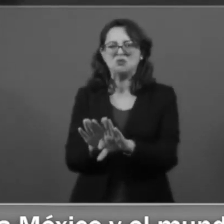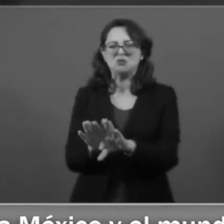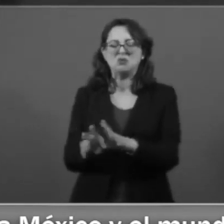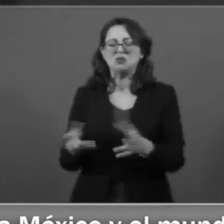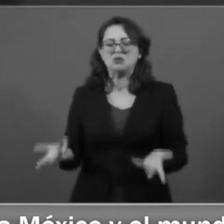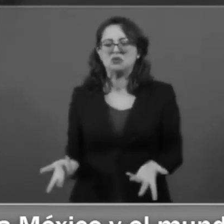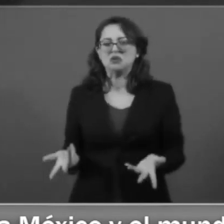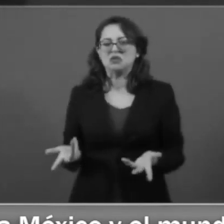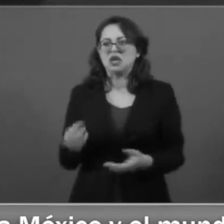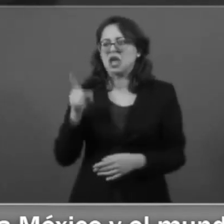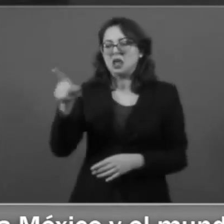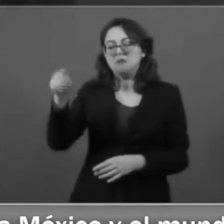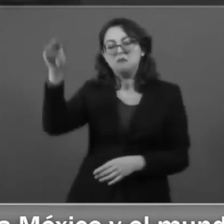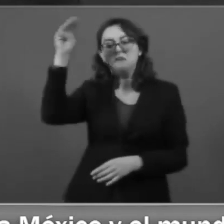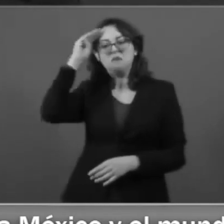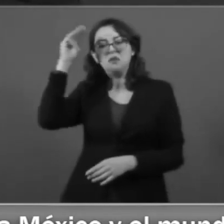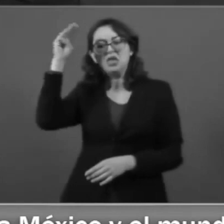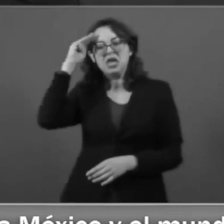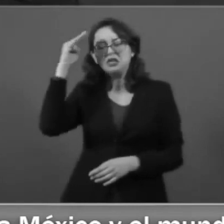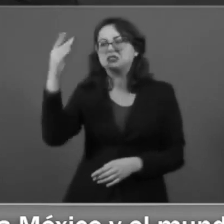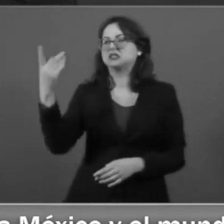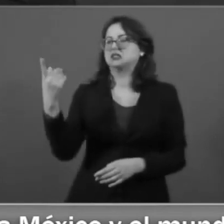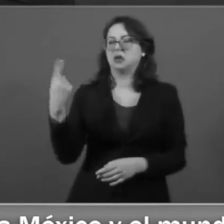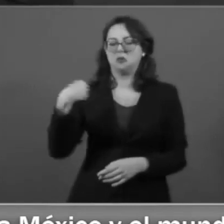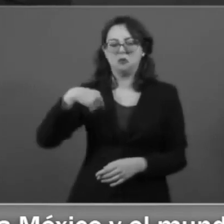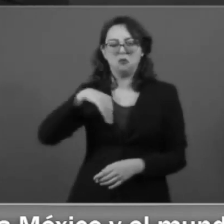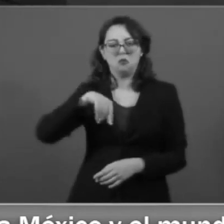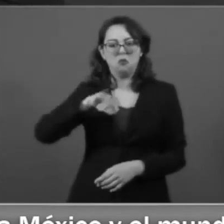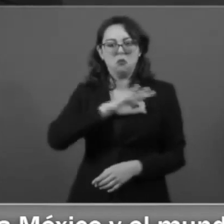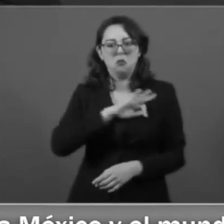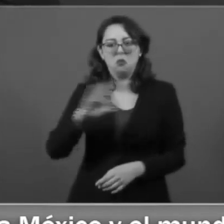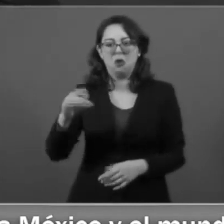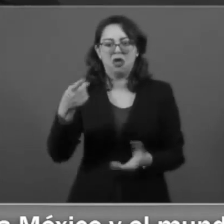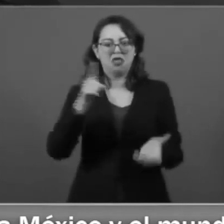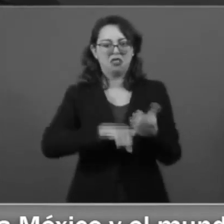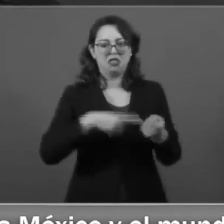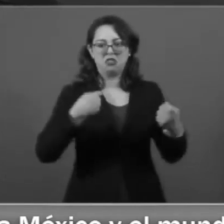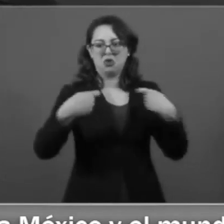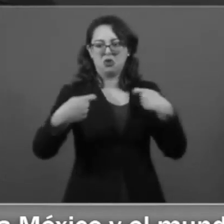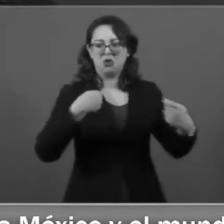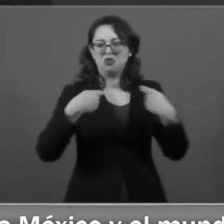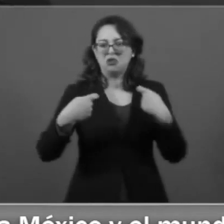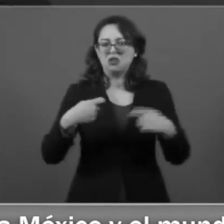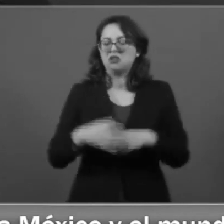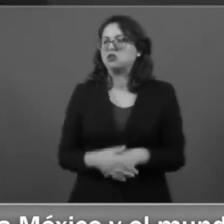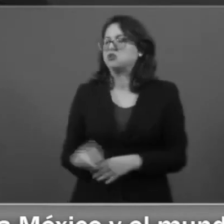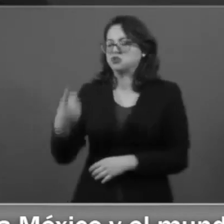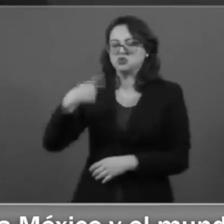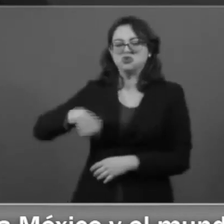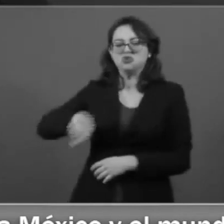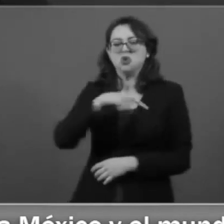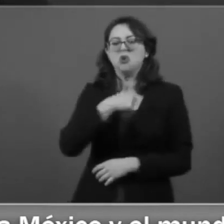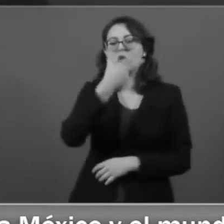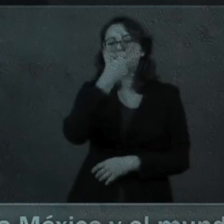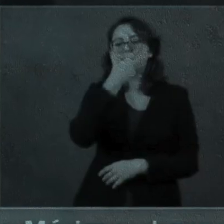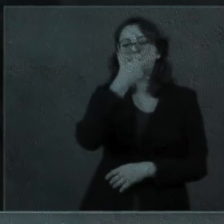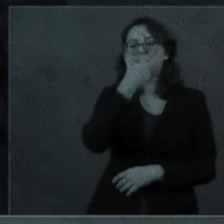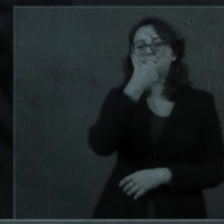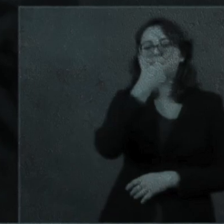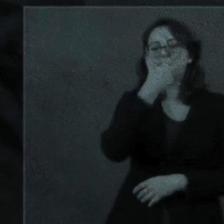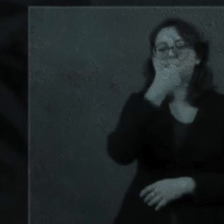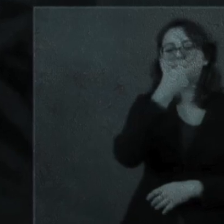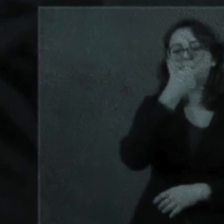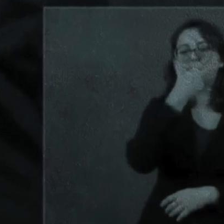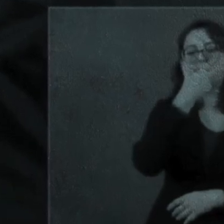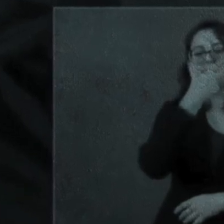hombres y mujeres libres formados en Acción Nacional, que no lo vamos a permitir.